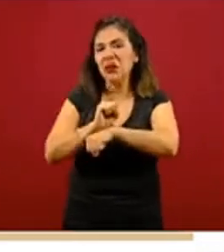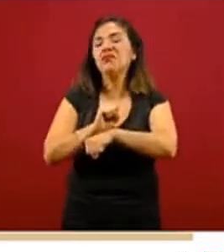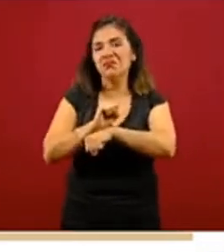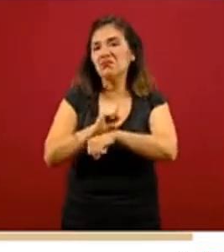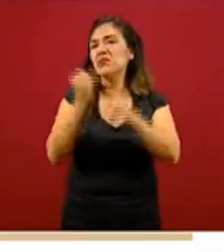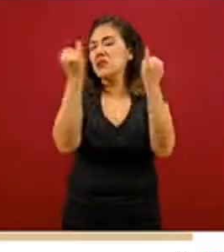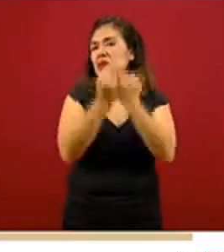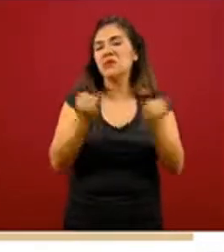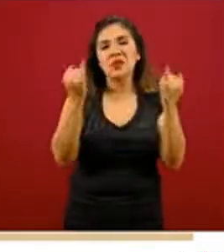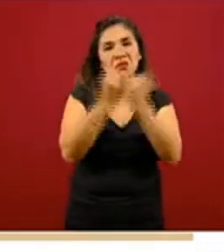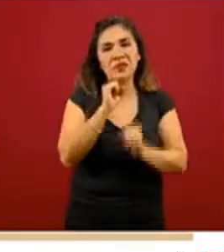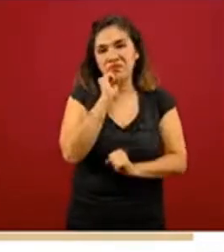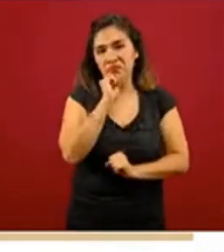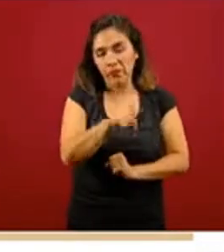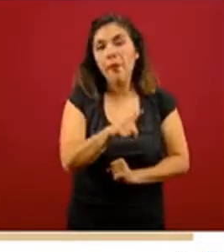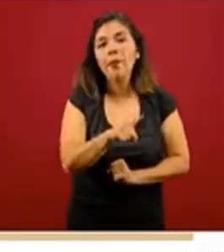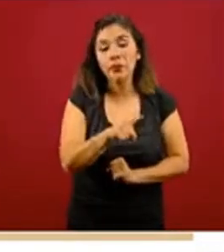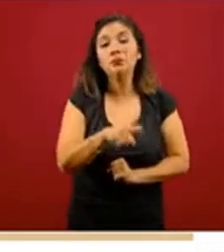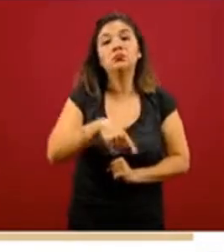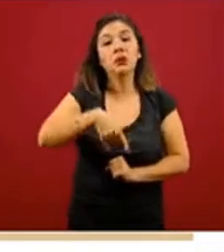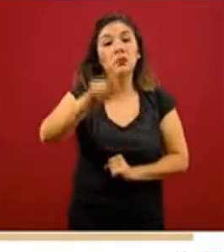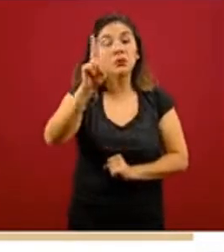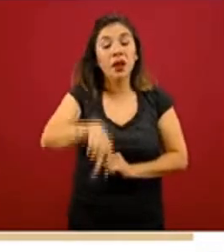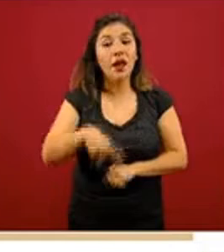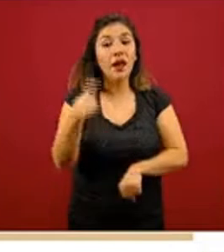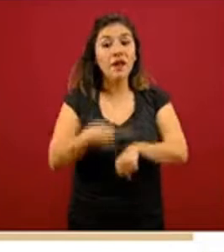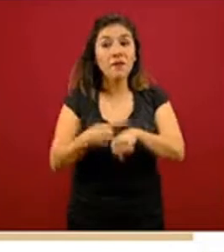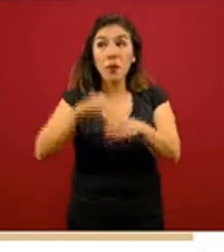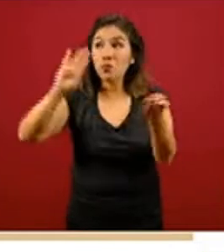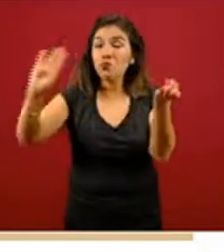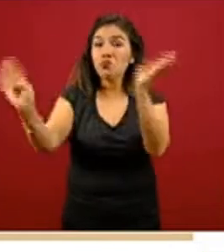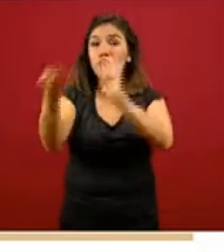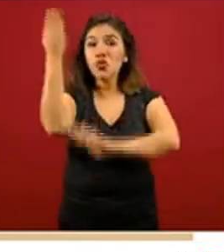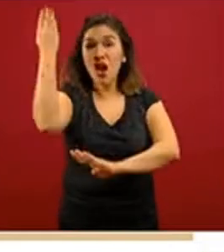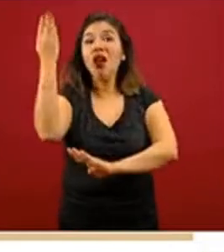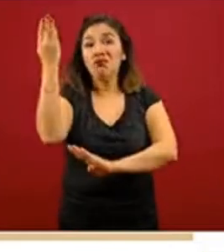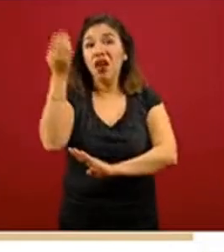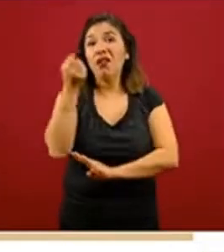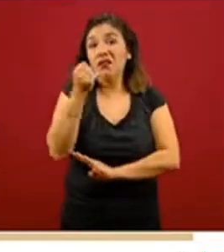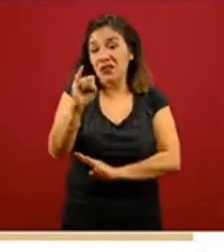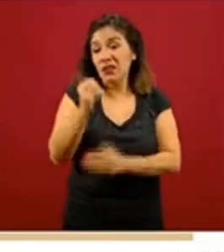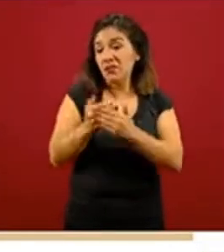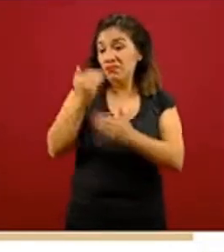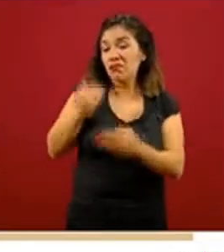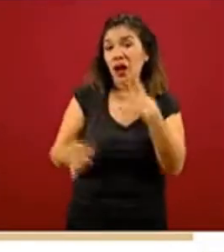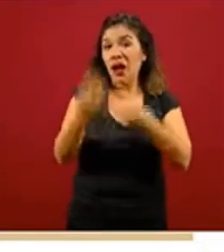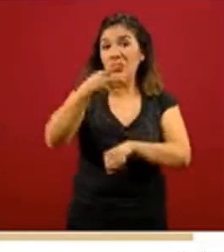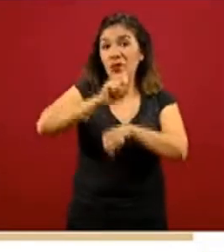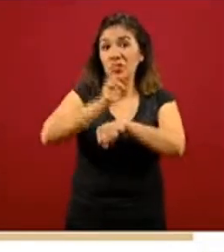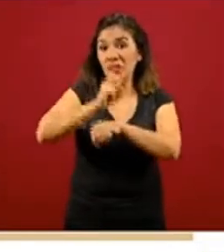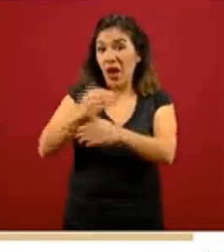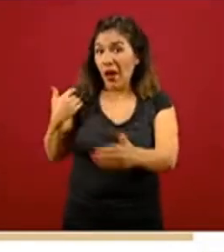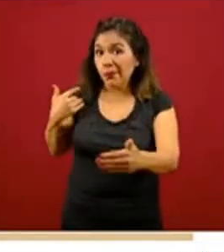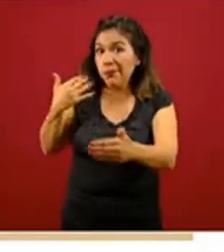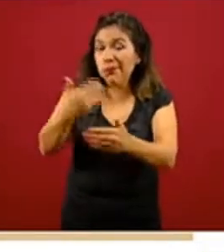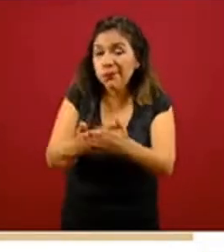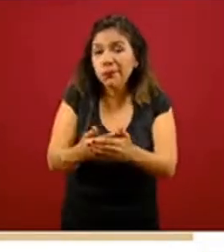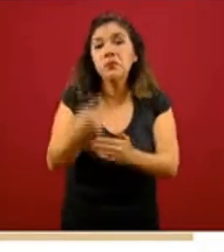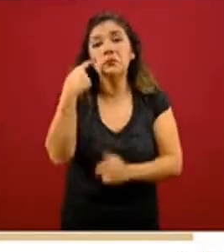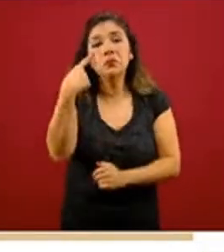números totales, ¿no? Pero definitivamente la pandemia a nivel mundial, por lo menos la pandemia reciente, la que ha ocurrido en los últimos 14